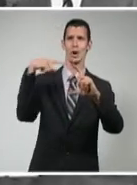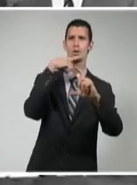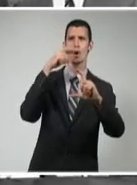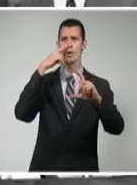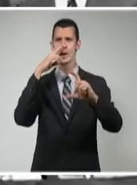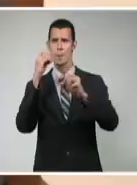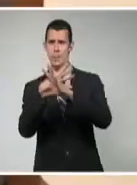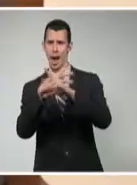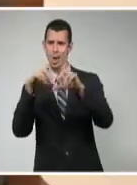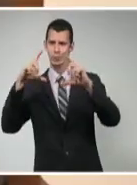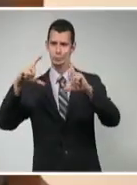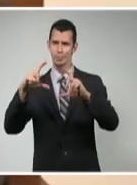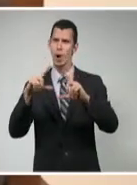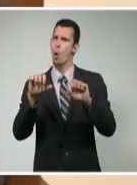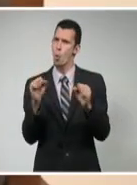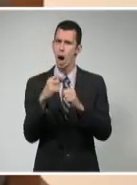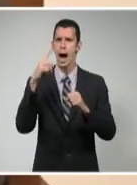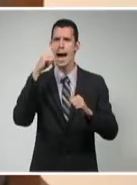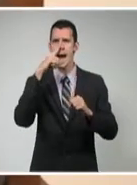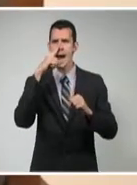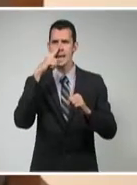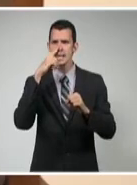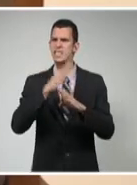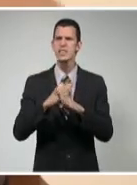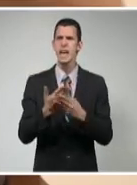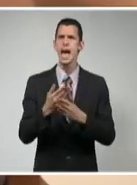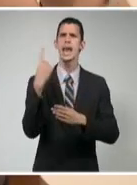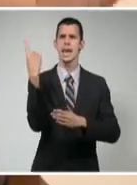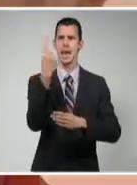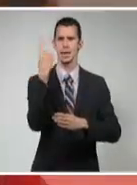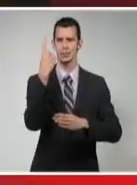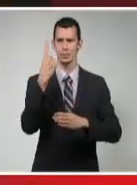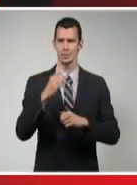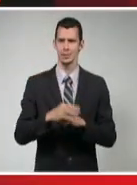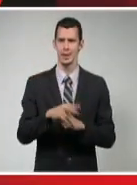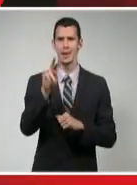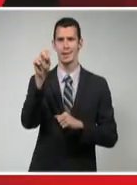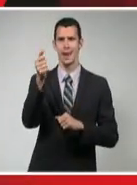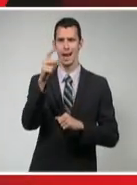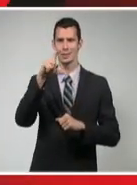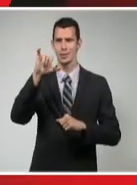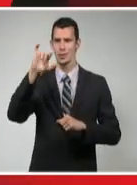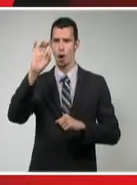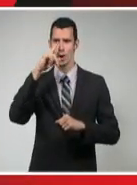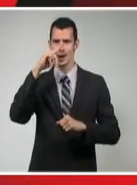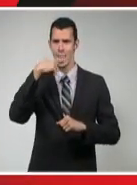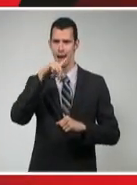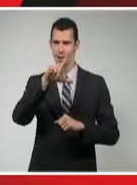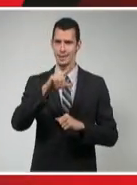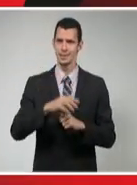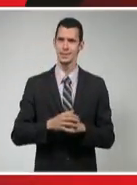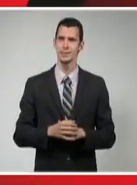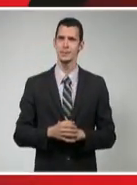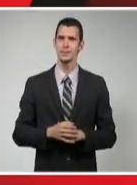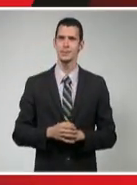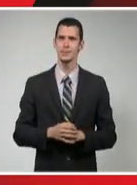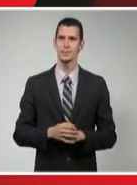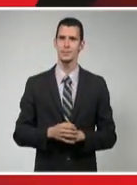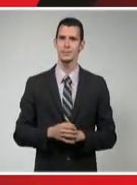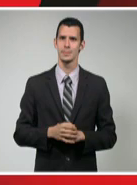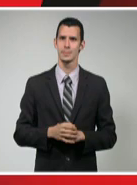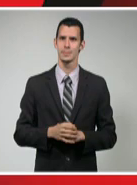en ese diseño. Incluso los colores que tiene el logo de la UNIAC, esos son los colores que él había utilizado en una etapa en los años 50, en el año 58,